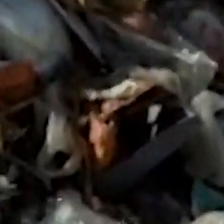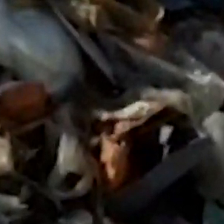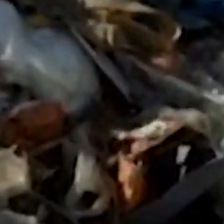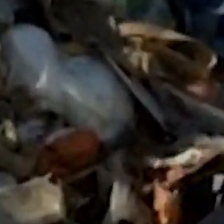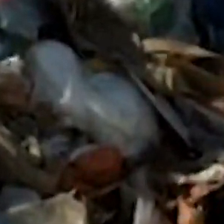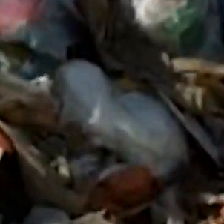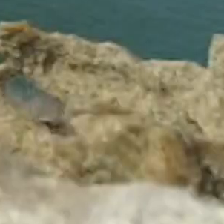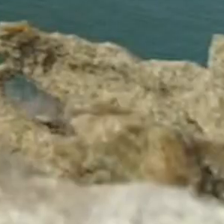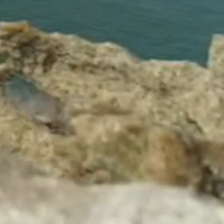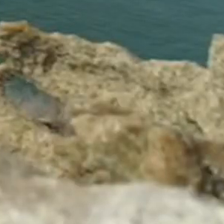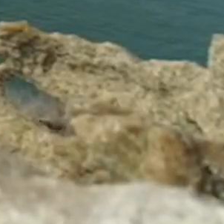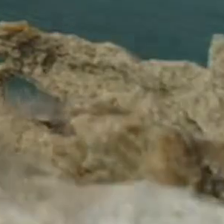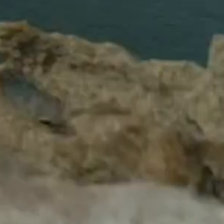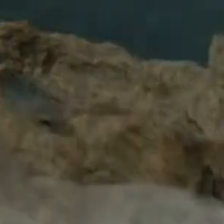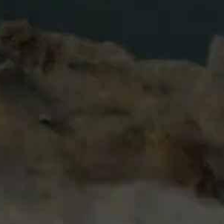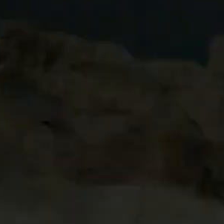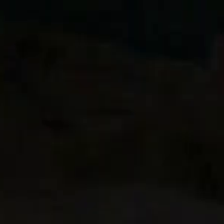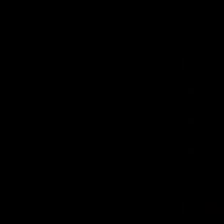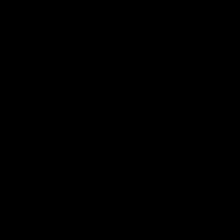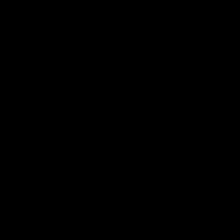destruye lentamente.